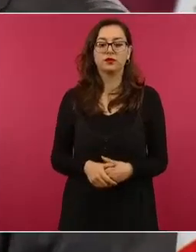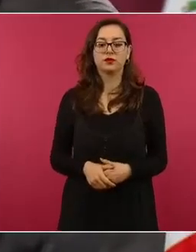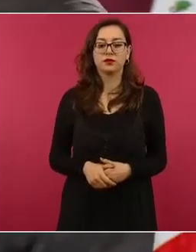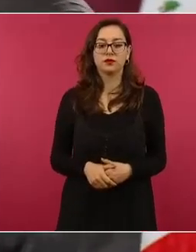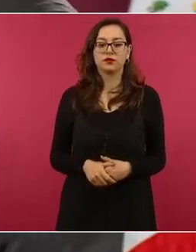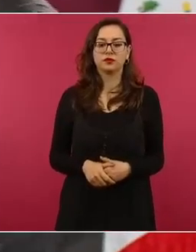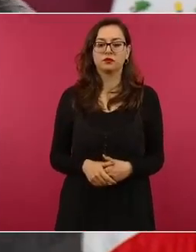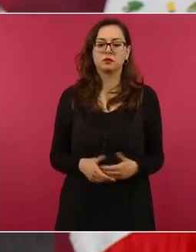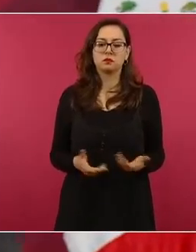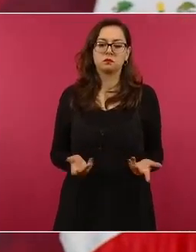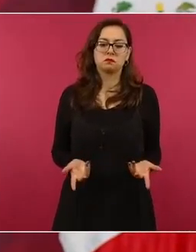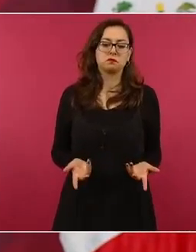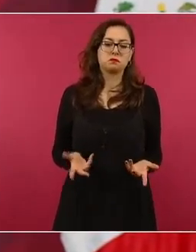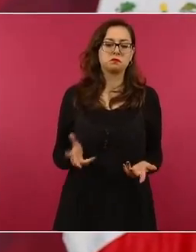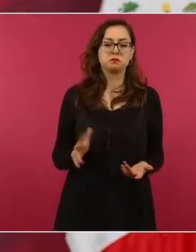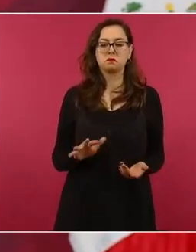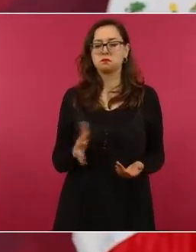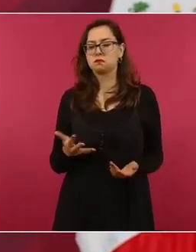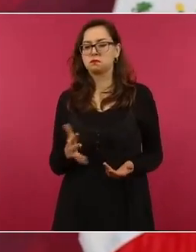como